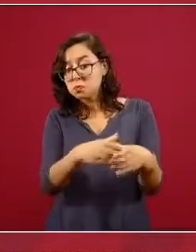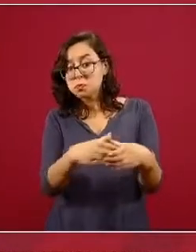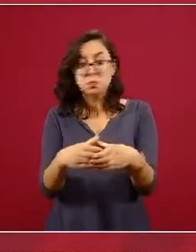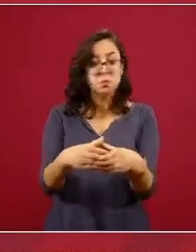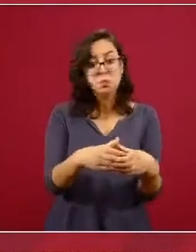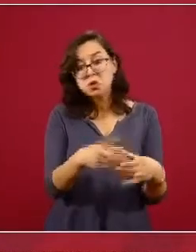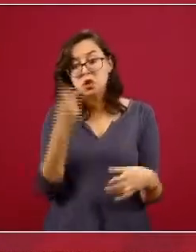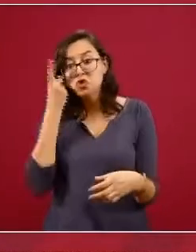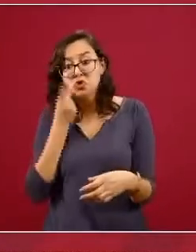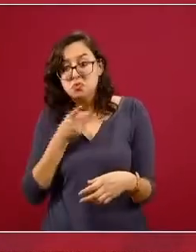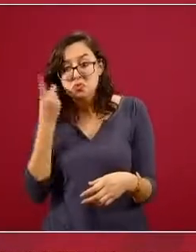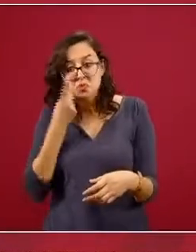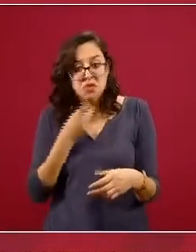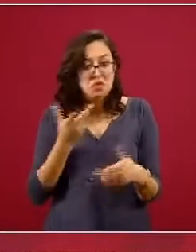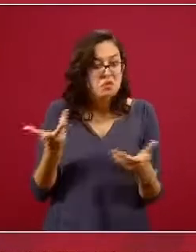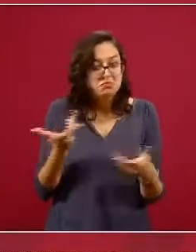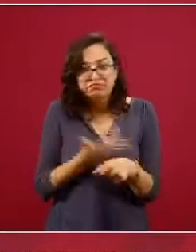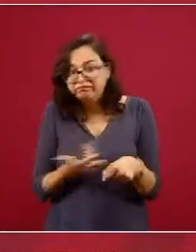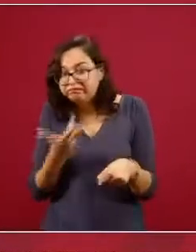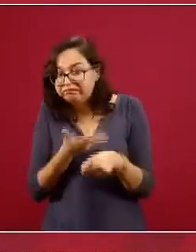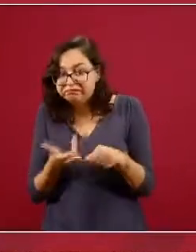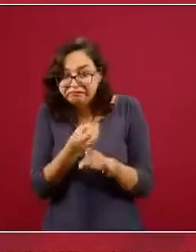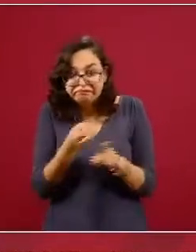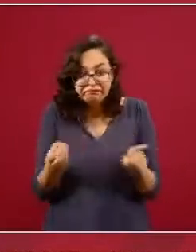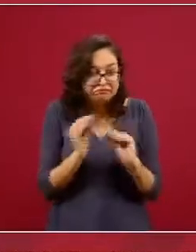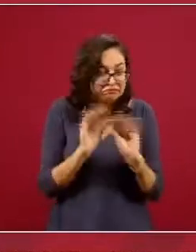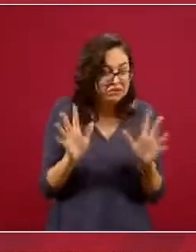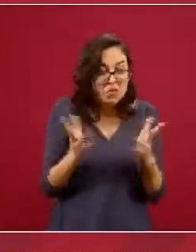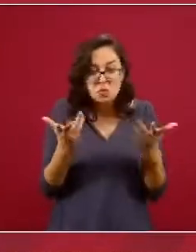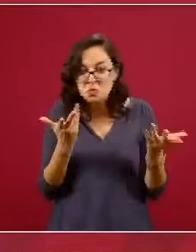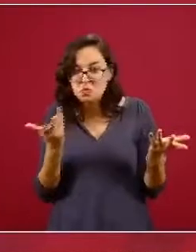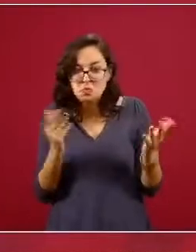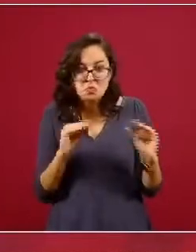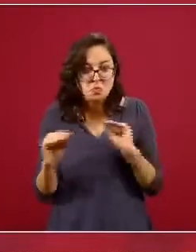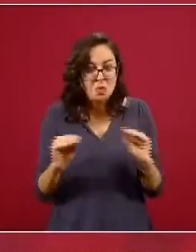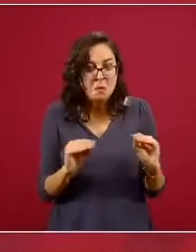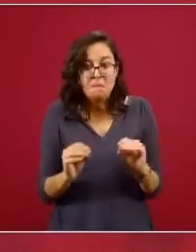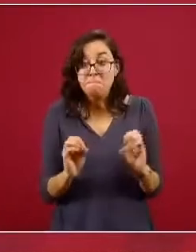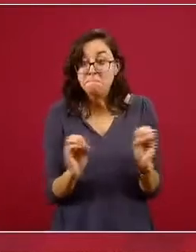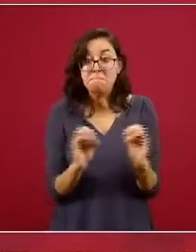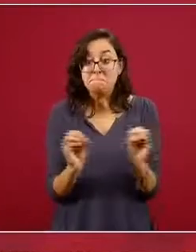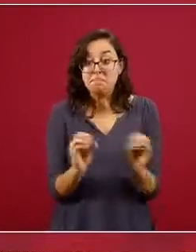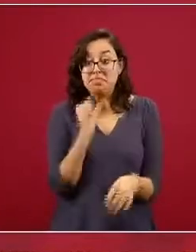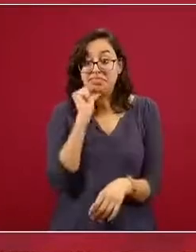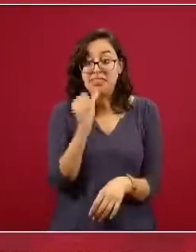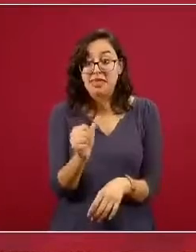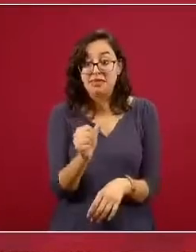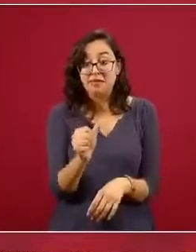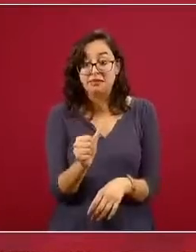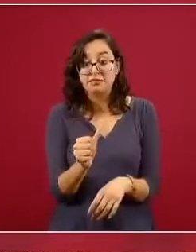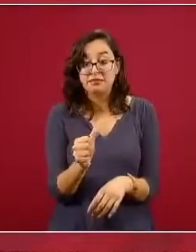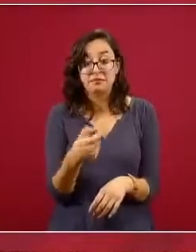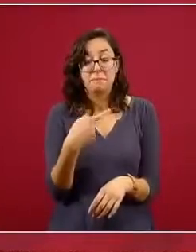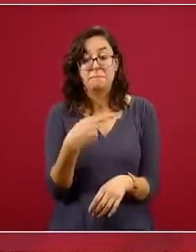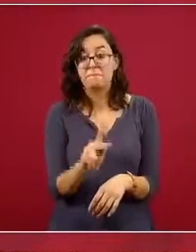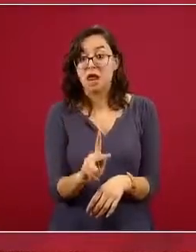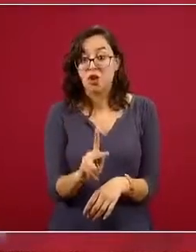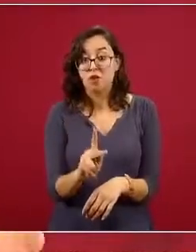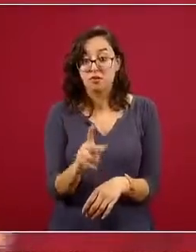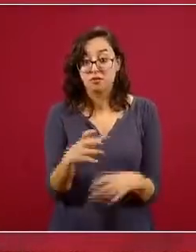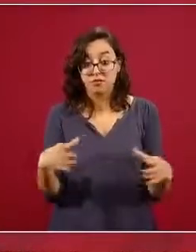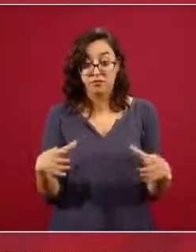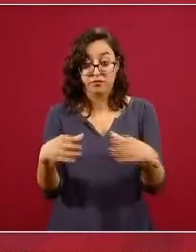modelo claro de operación y sin un funcionamiento efectivo, pero además en completa